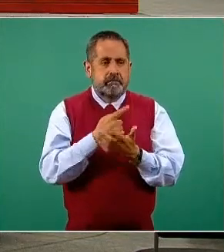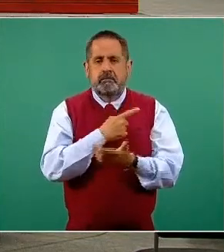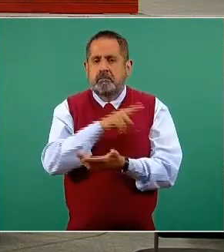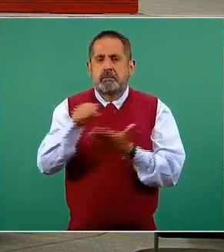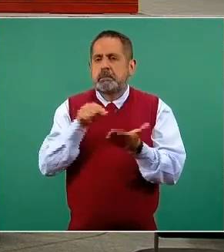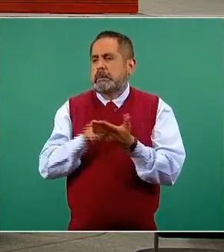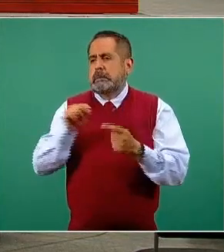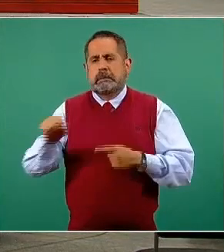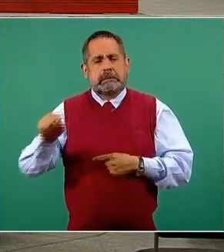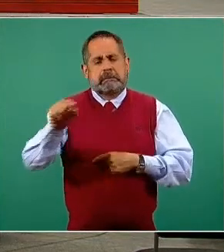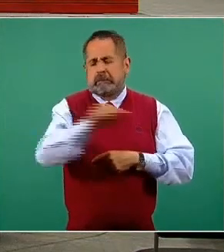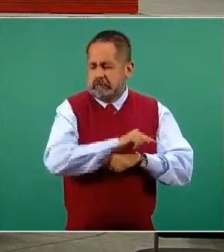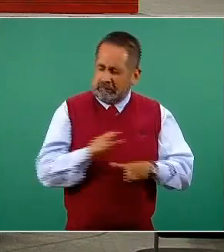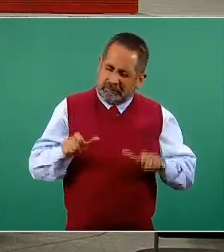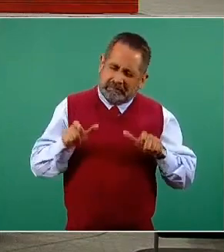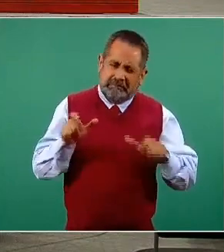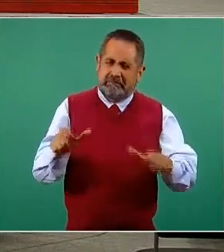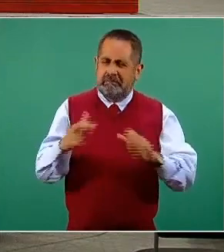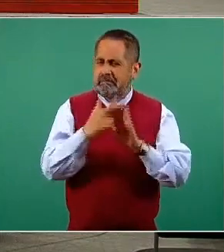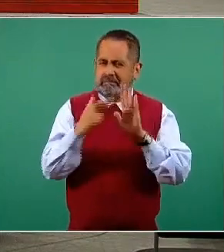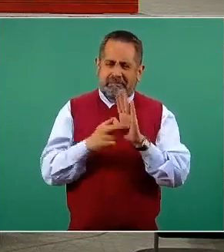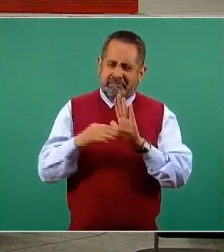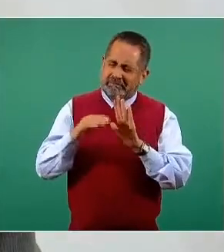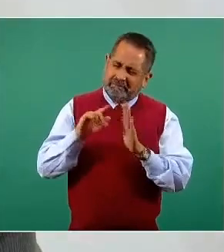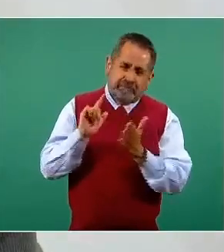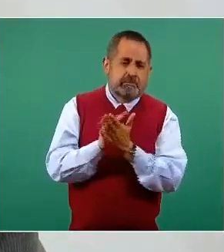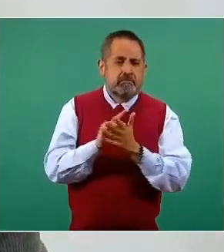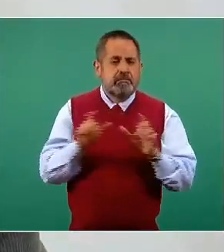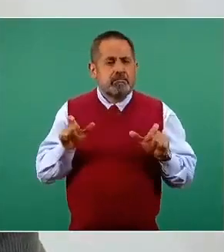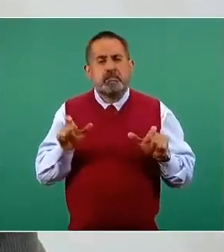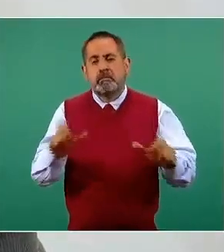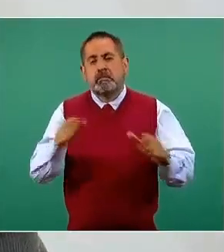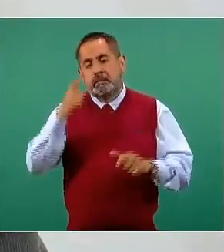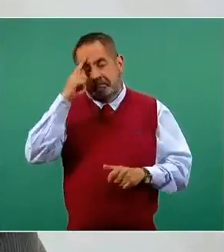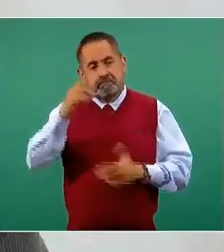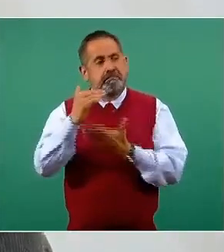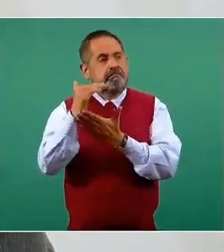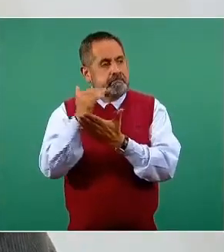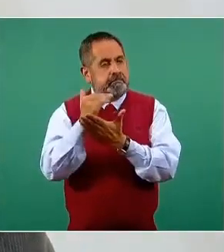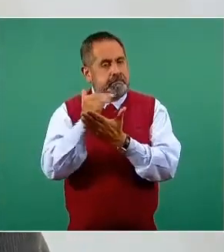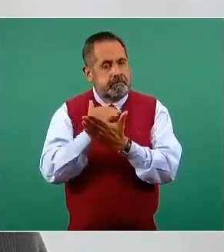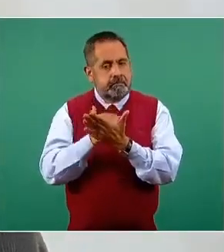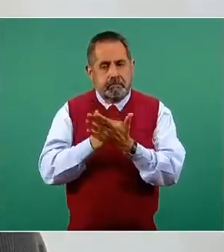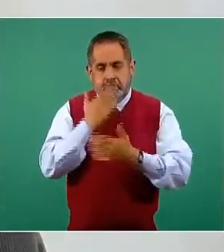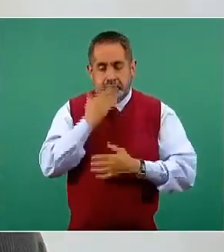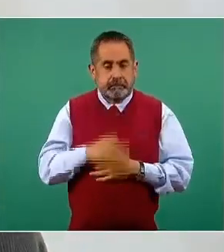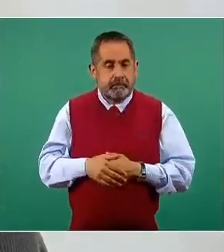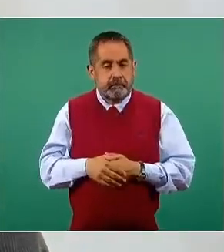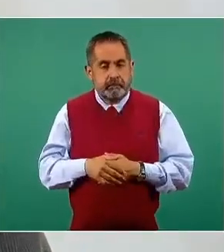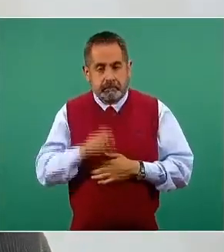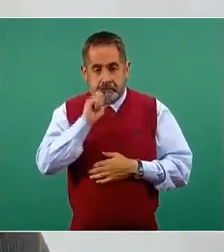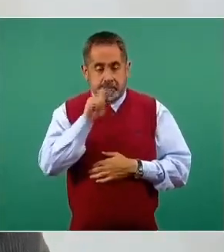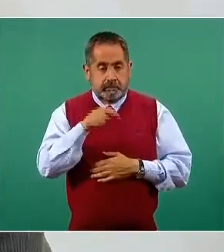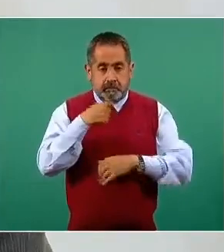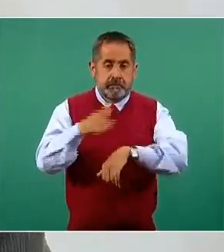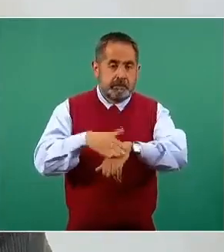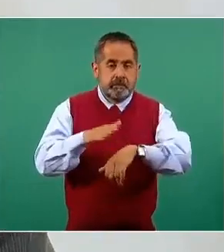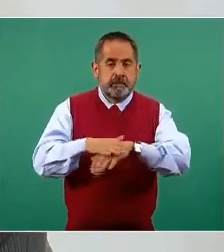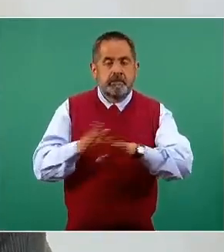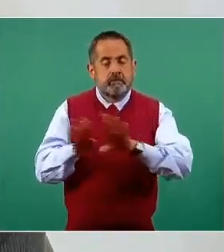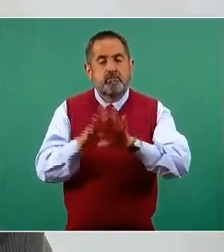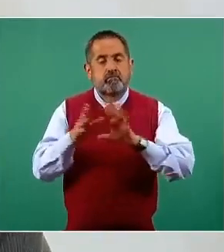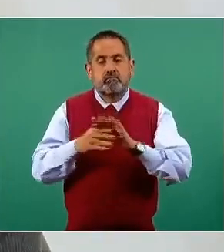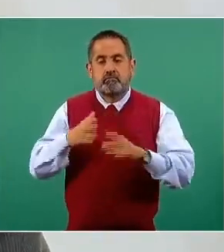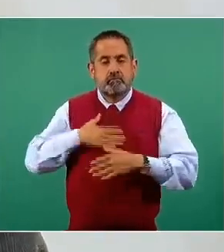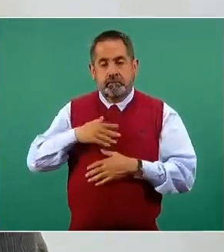espacios públicos y privados para disminuir los riesgos. Y bueno, también tenemos que señalar en